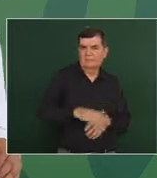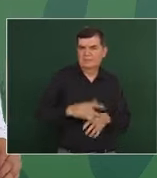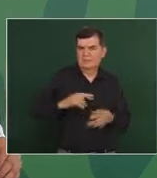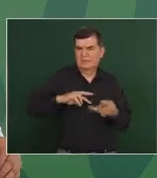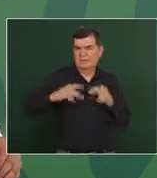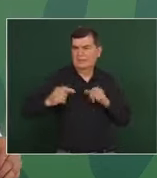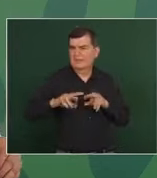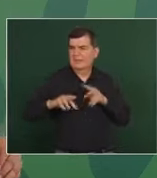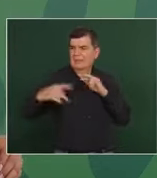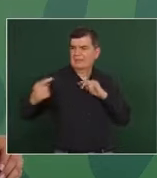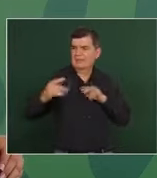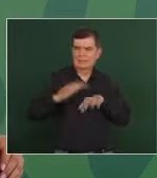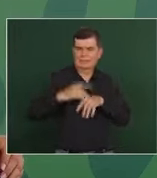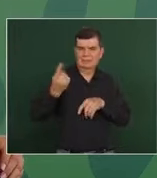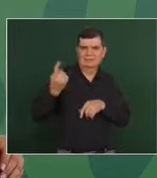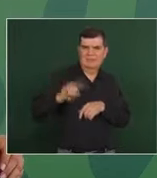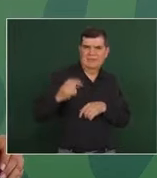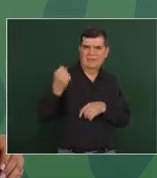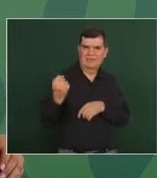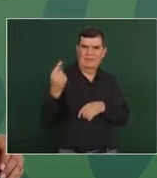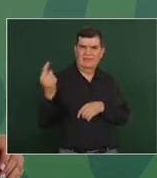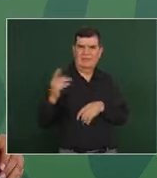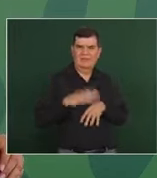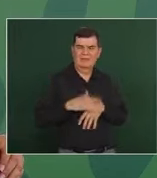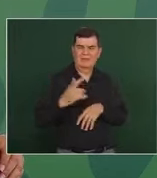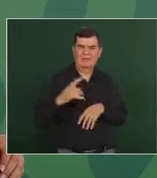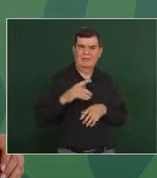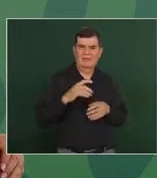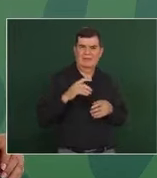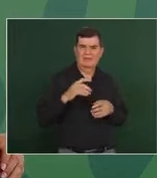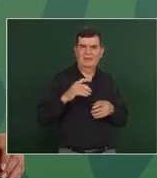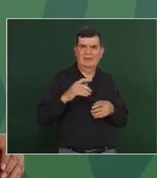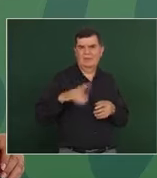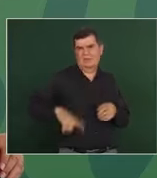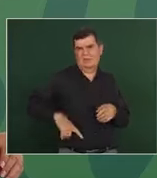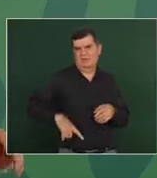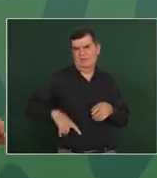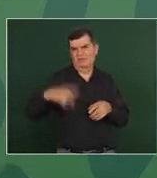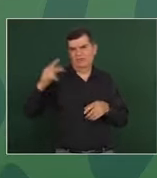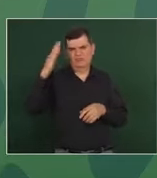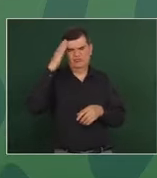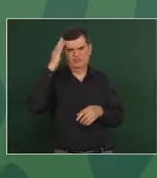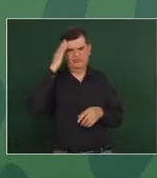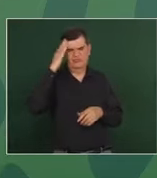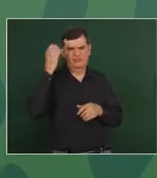a las oligarquías y a los gobiernos hegemónicos.